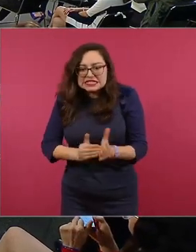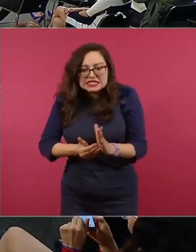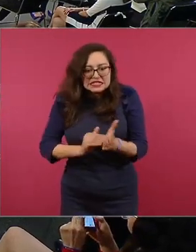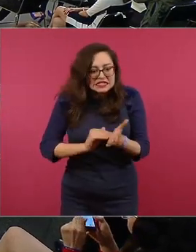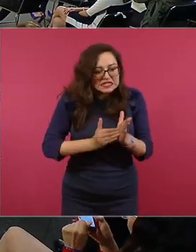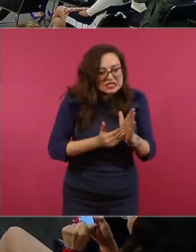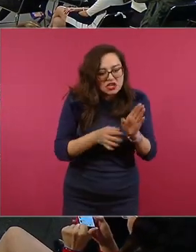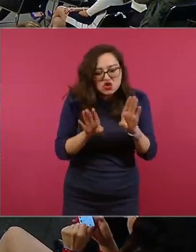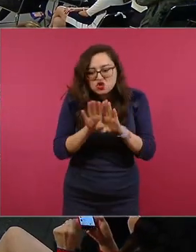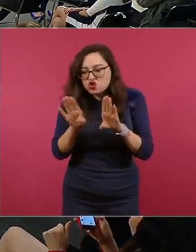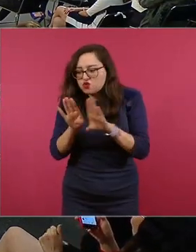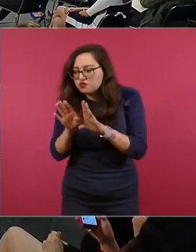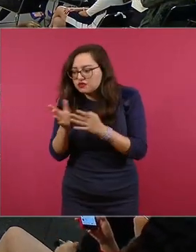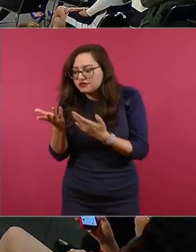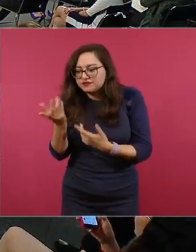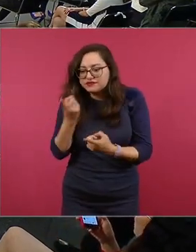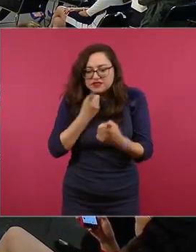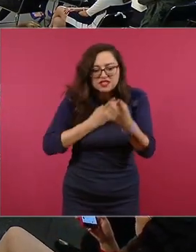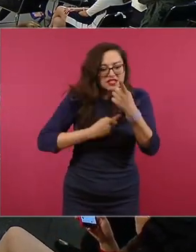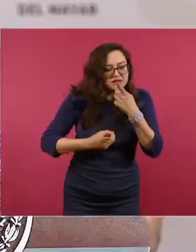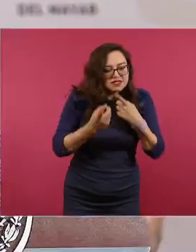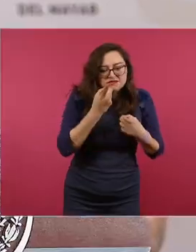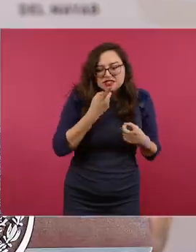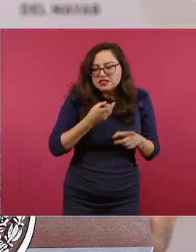el dicho de Castañeda: